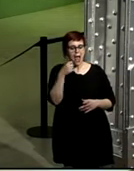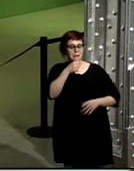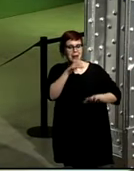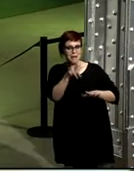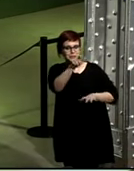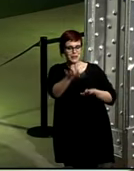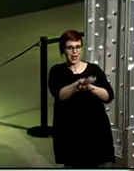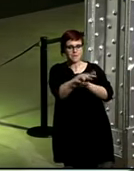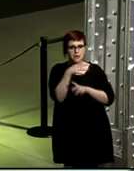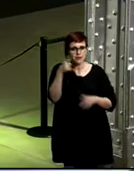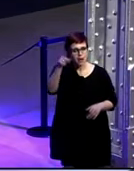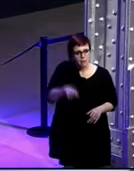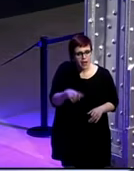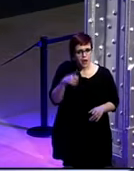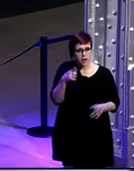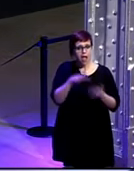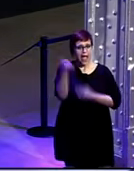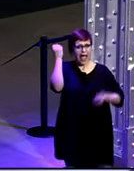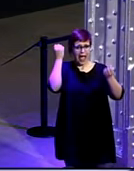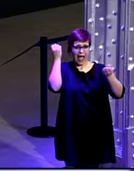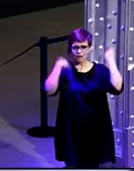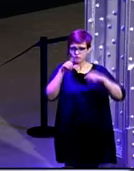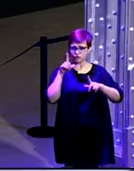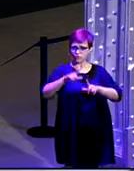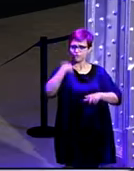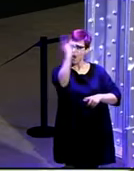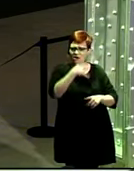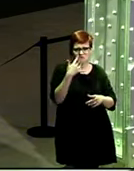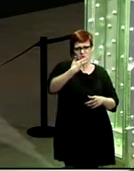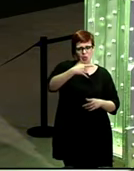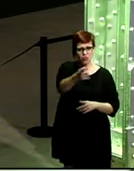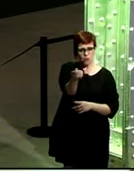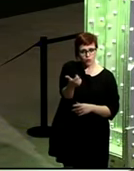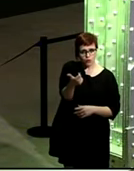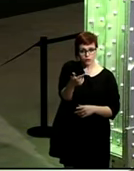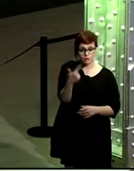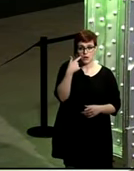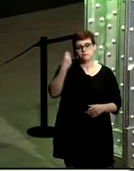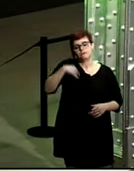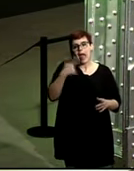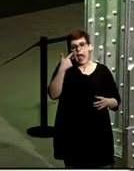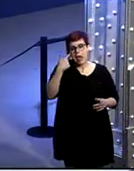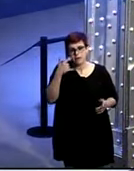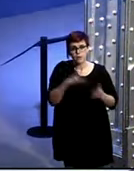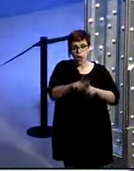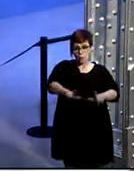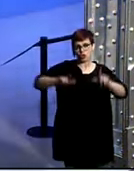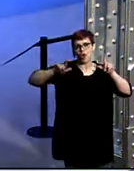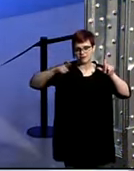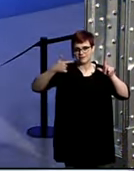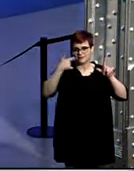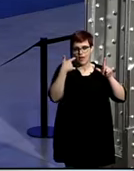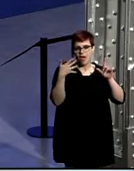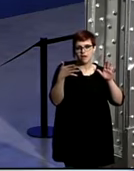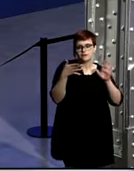unas excelentes caras desconocidas en el reparto que además están muy niveladas con las otras caras conocidas. Quiero decir, el protagonista no desmerece nada